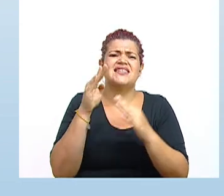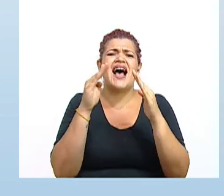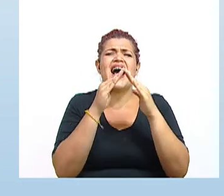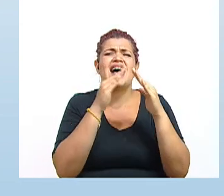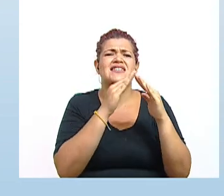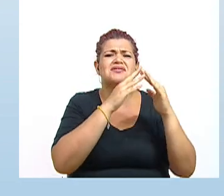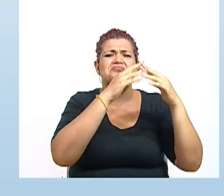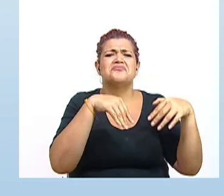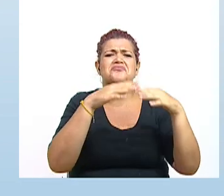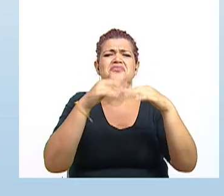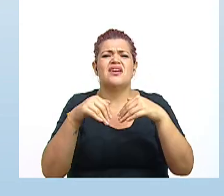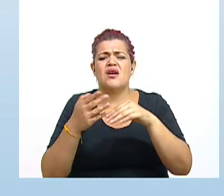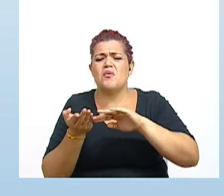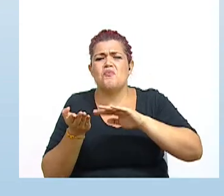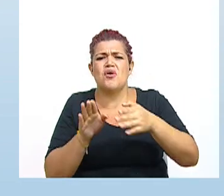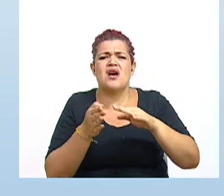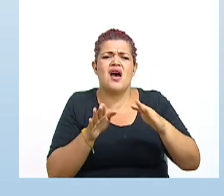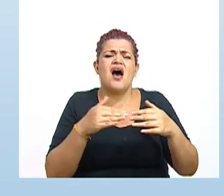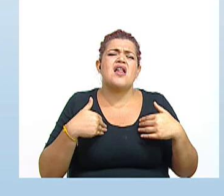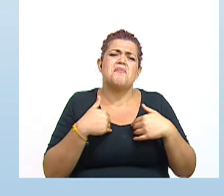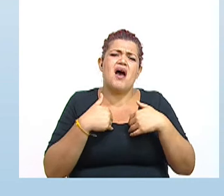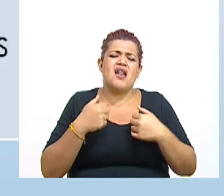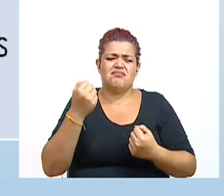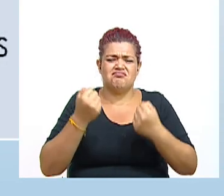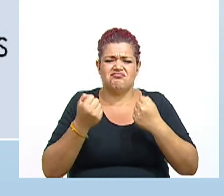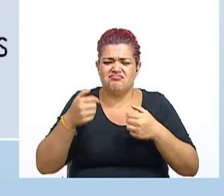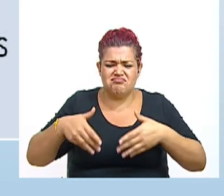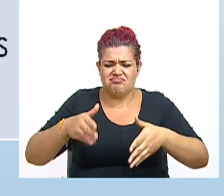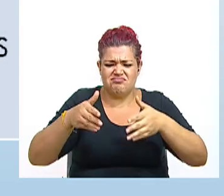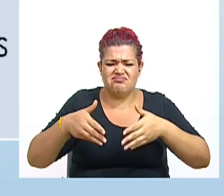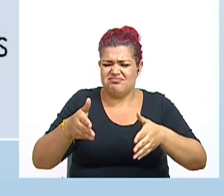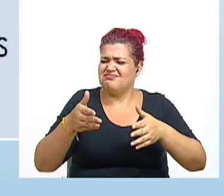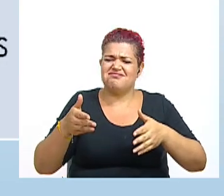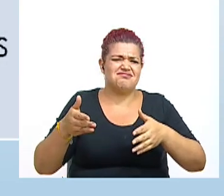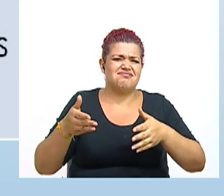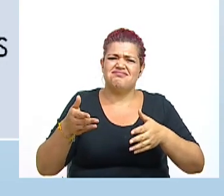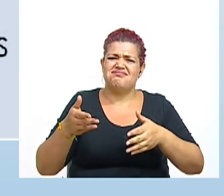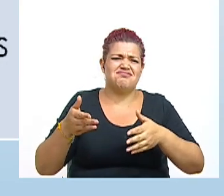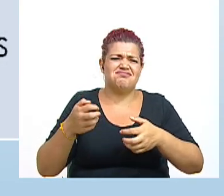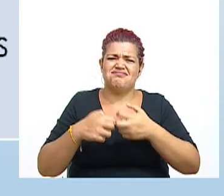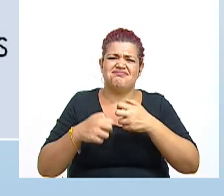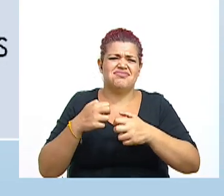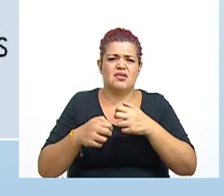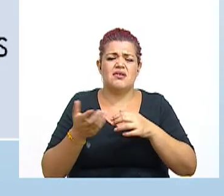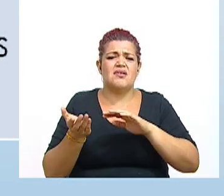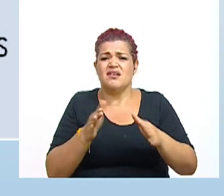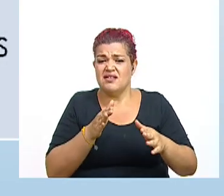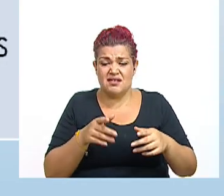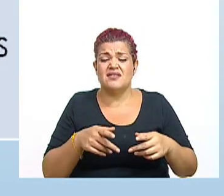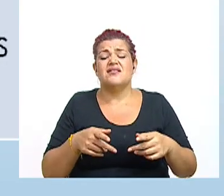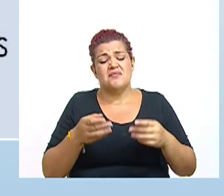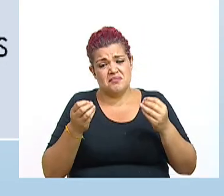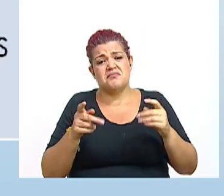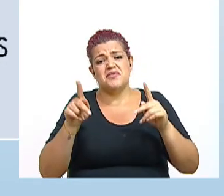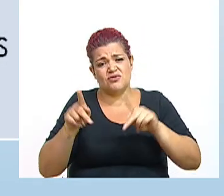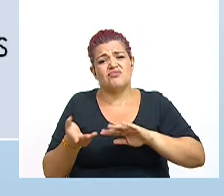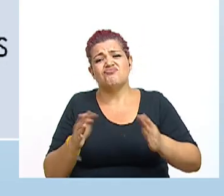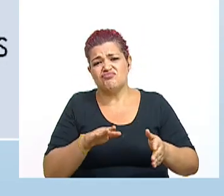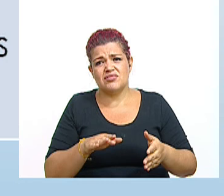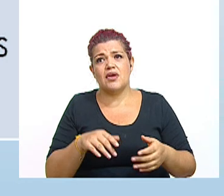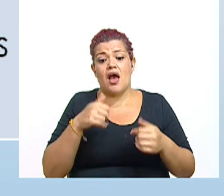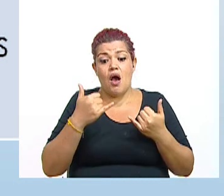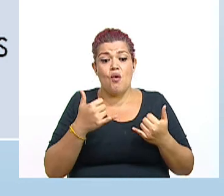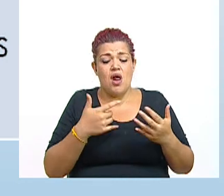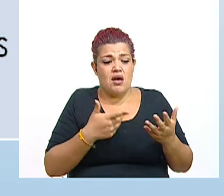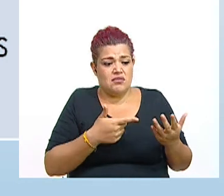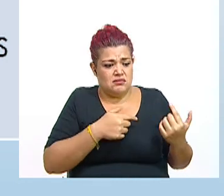en carreteras, muertes de animales, pérdida de vidas humanas. Las medidas que se han venido desarrollando desde ese entonces hasta